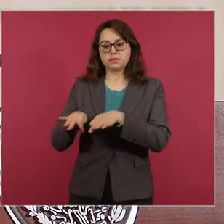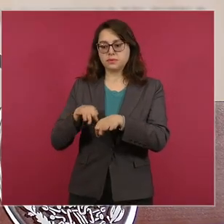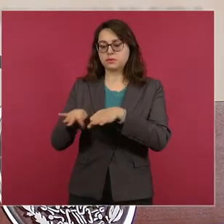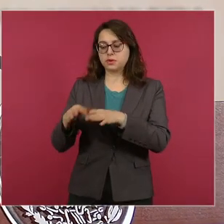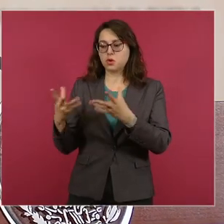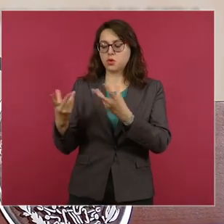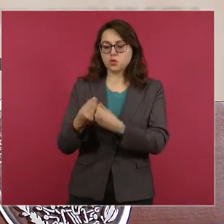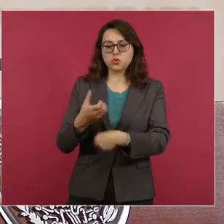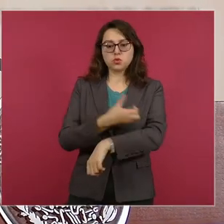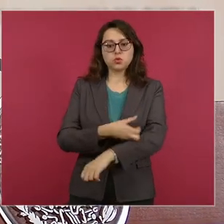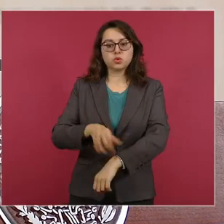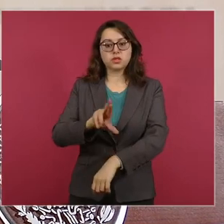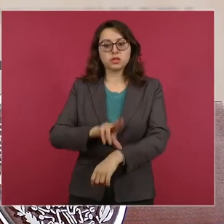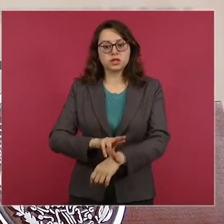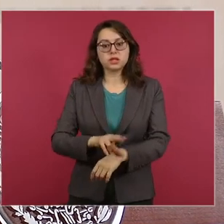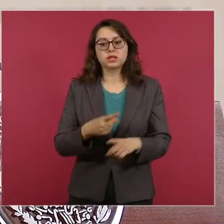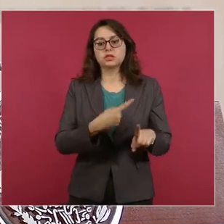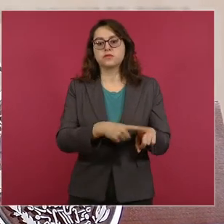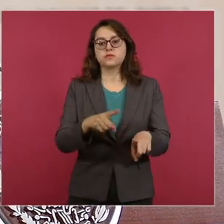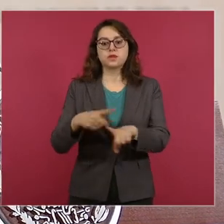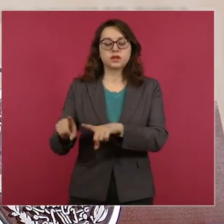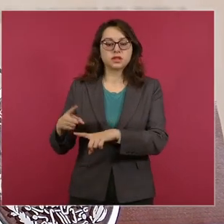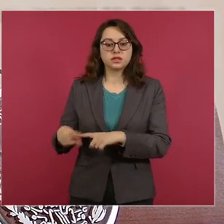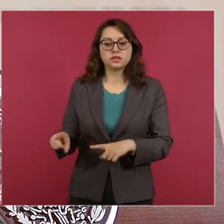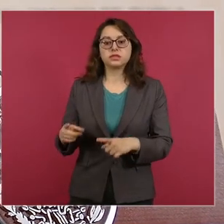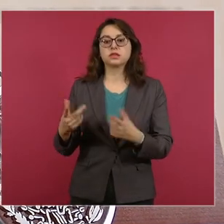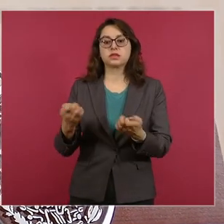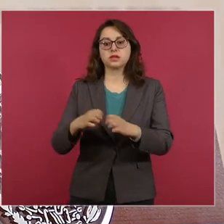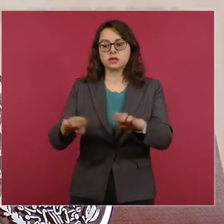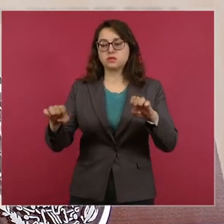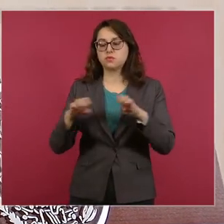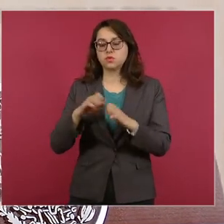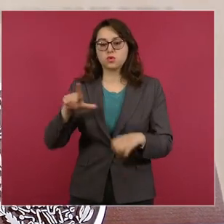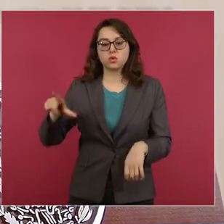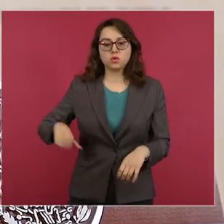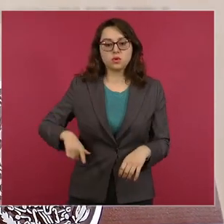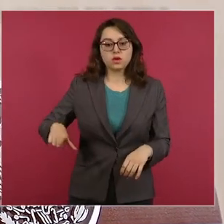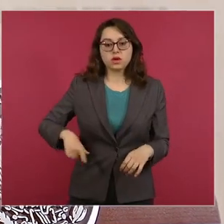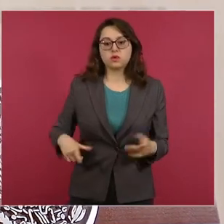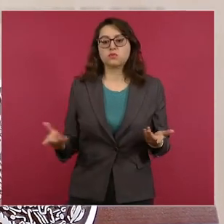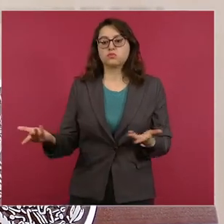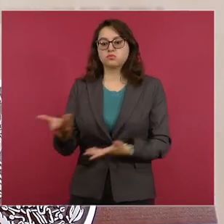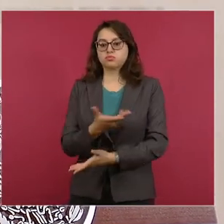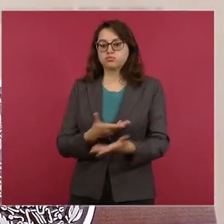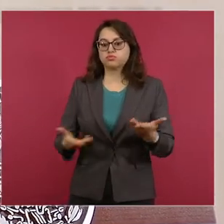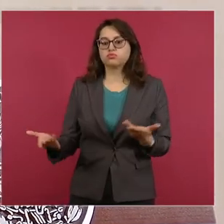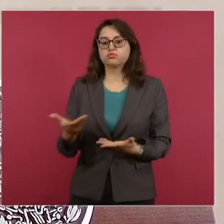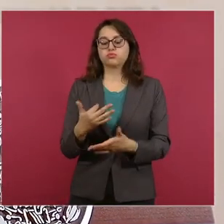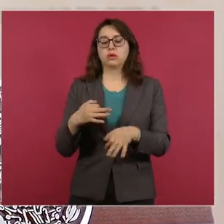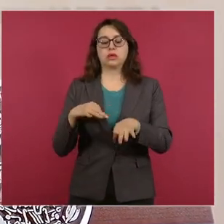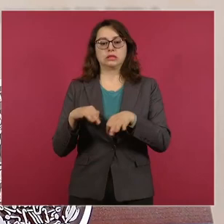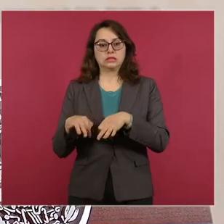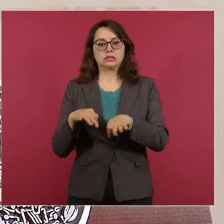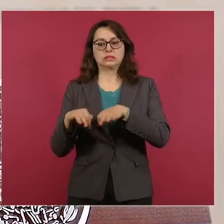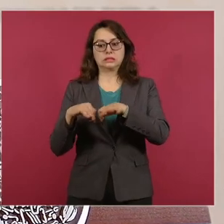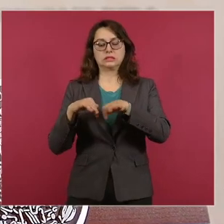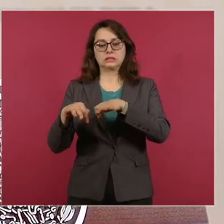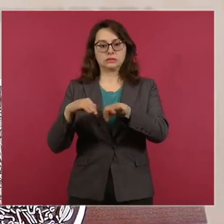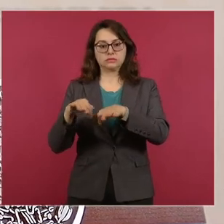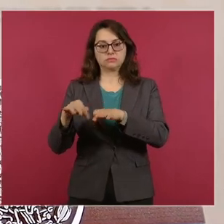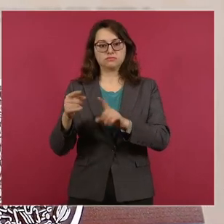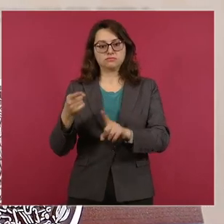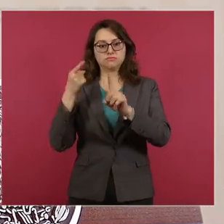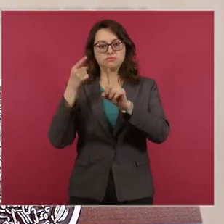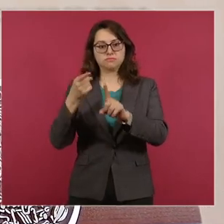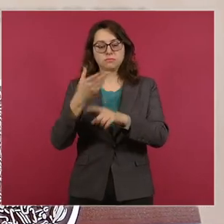coordinada con miembros del gabinete del gobierno federal, con la